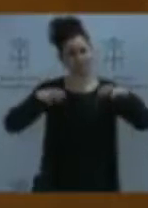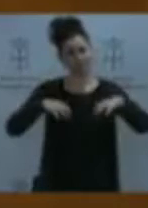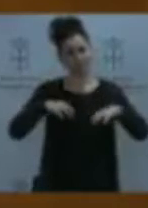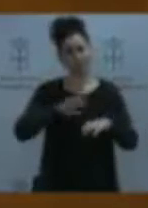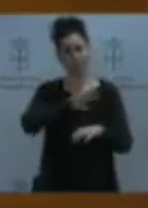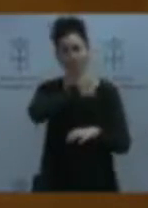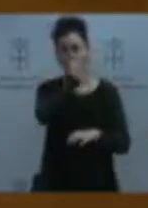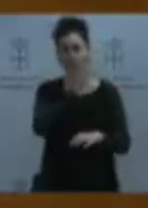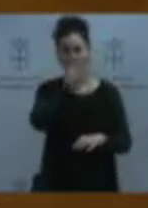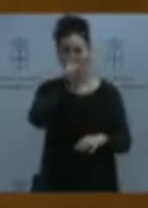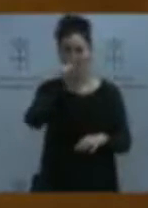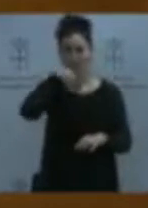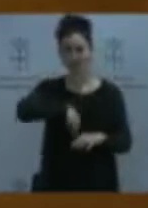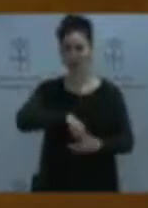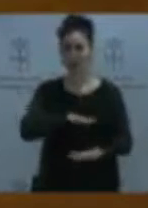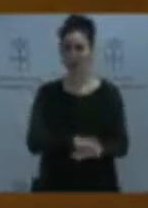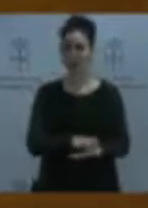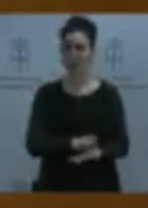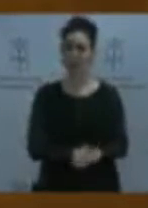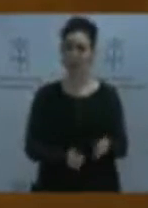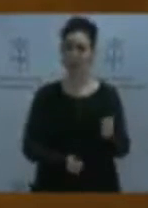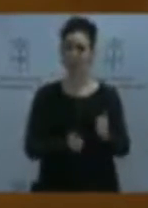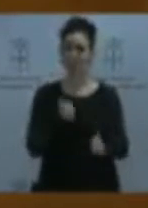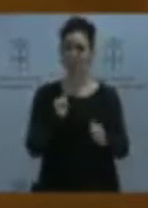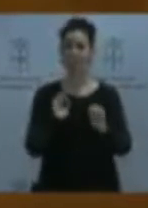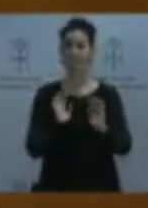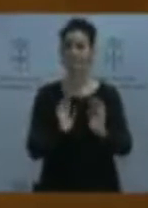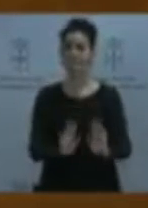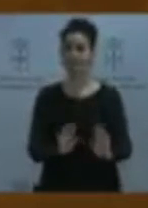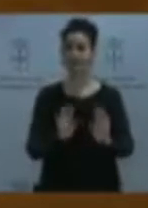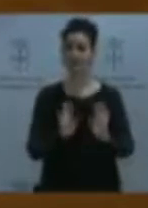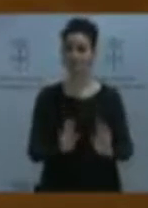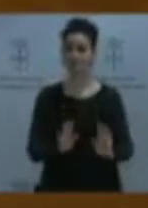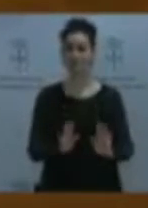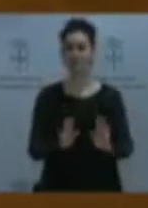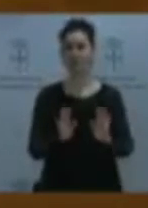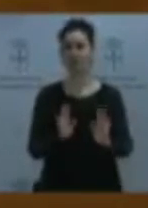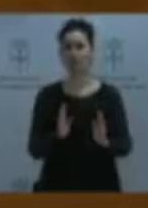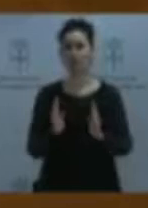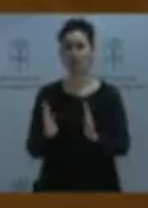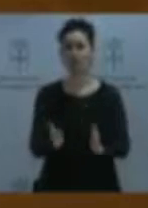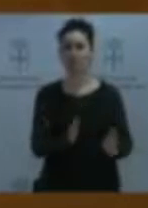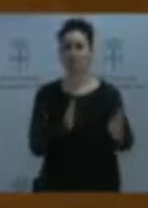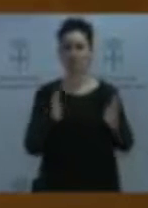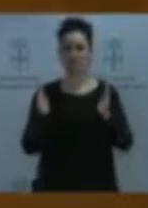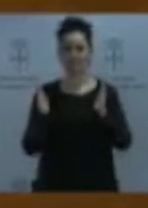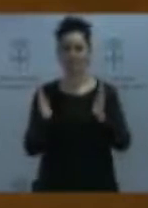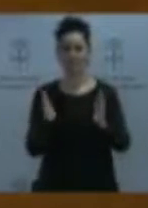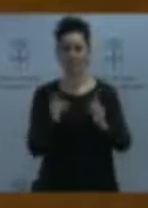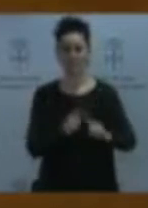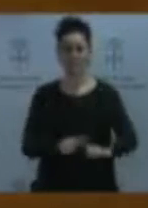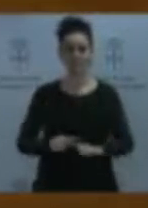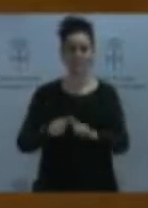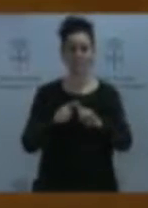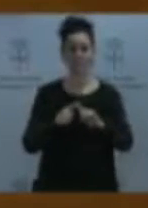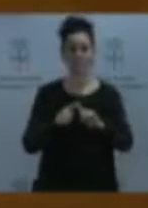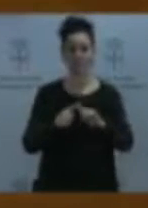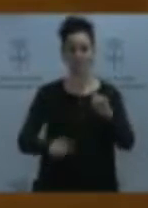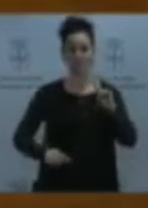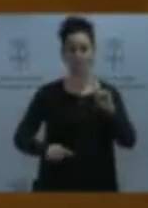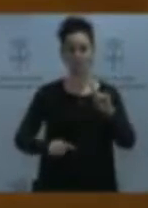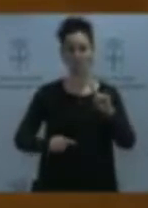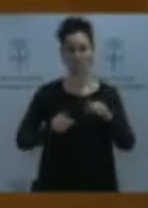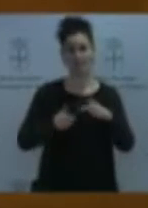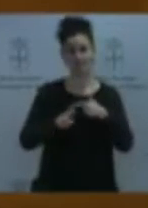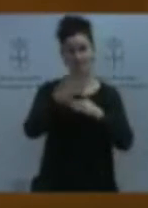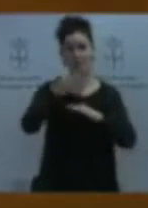Pero si vamos a una serie temporal de media o largo plazo, vemos como hay una tendencia progresiva de caídas